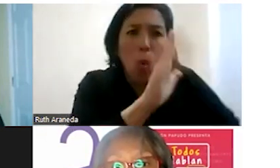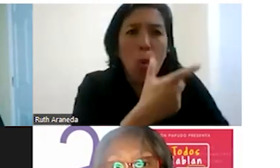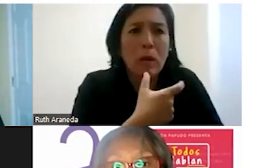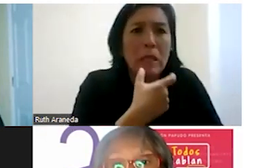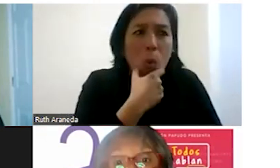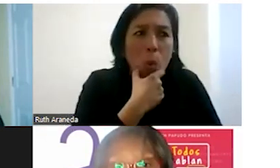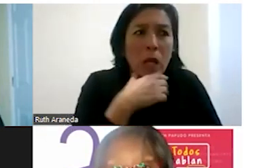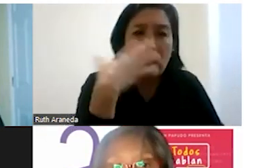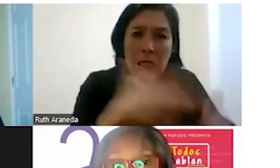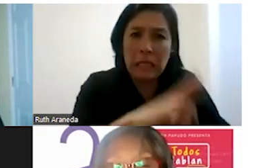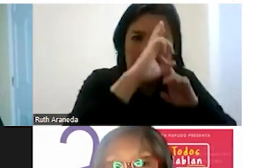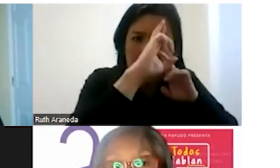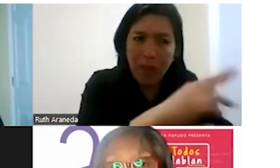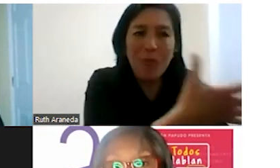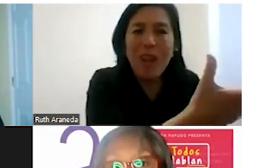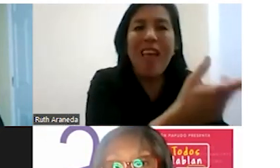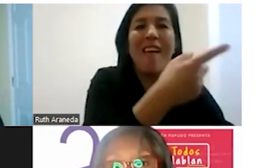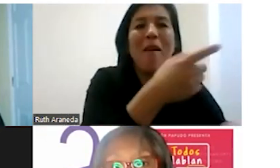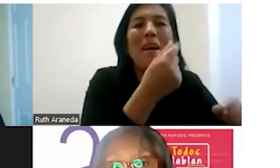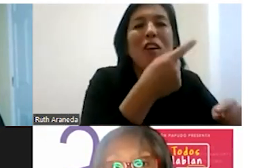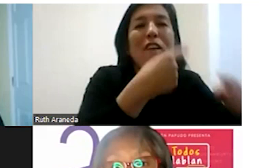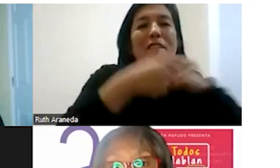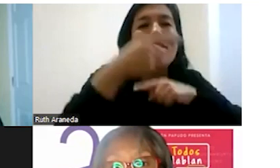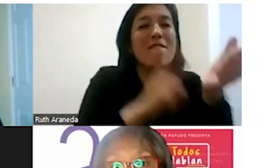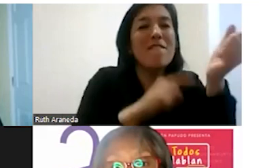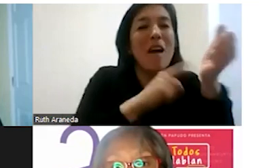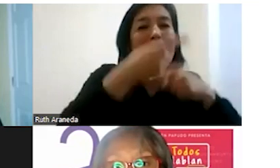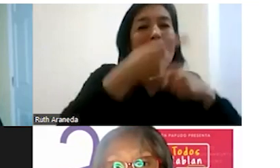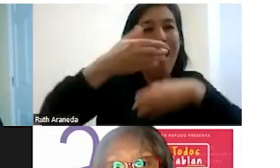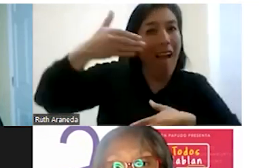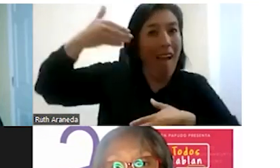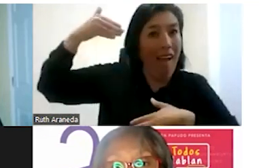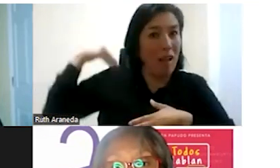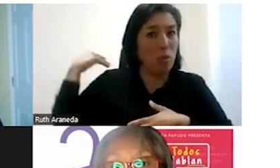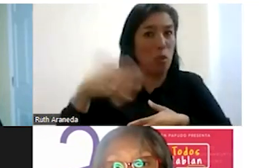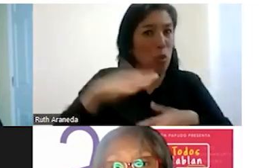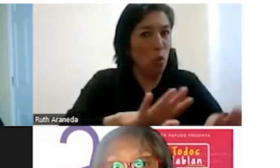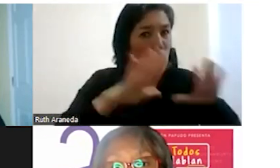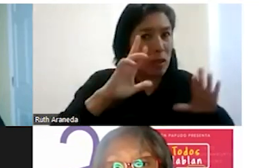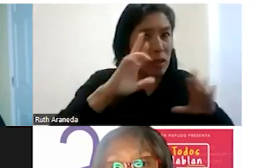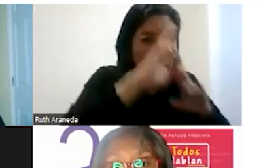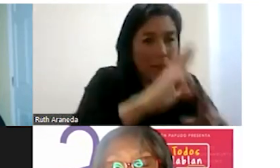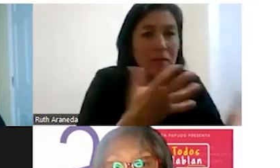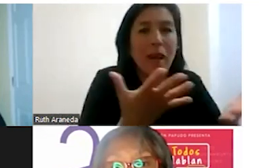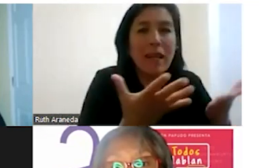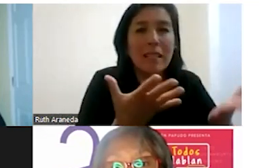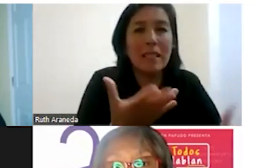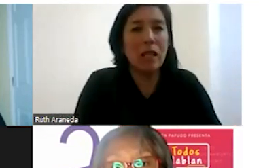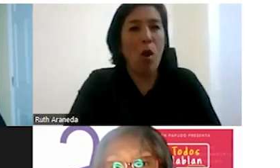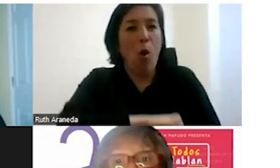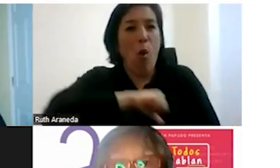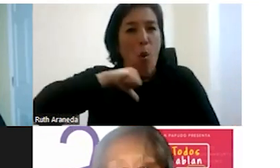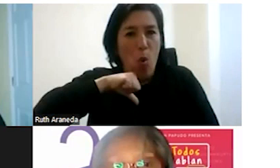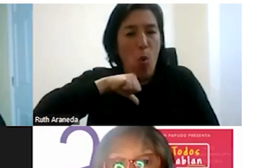ustedes. De sus antepasados, de quienes habitaron este lugar y sentirse